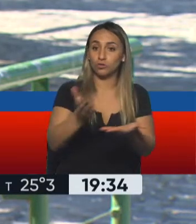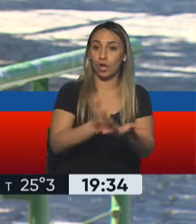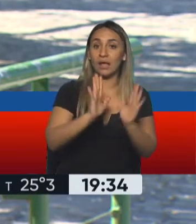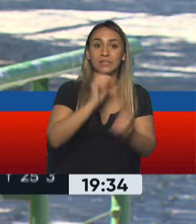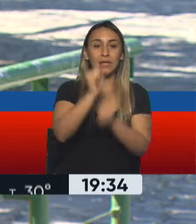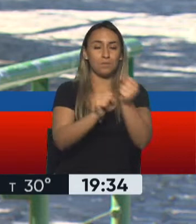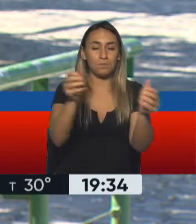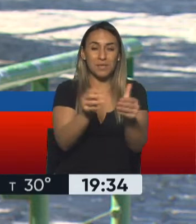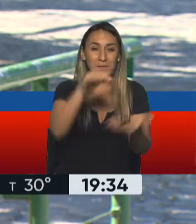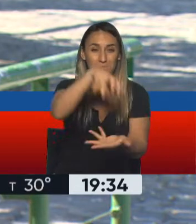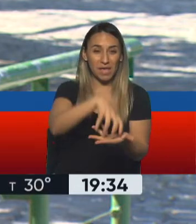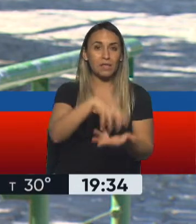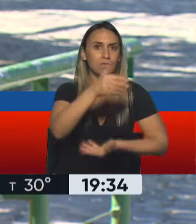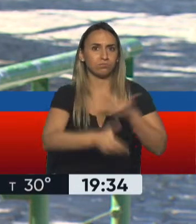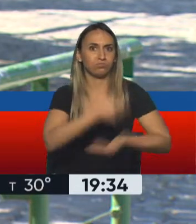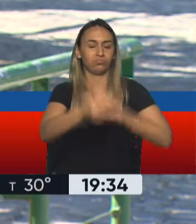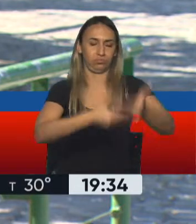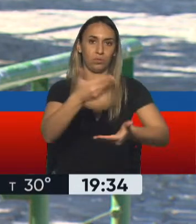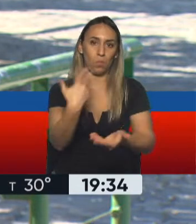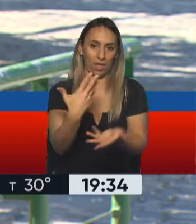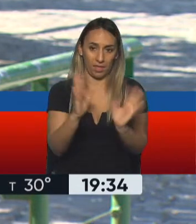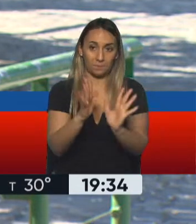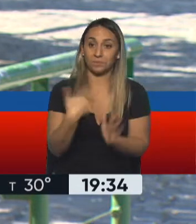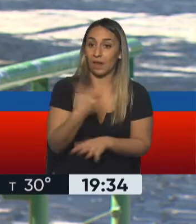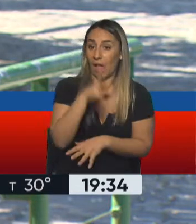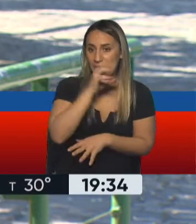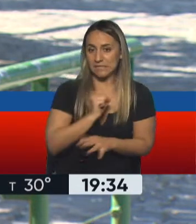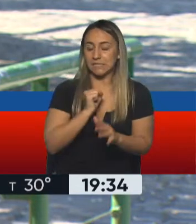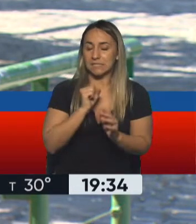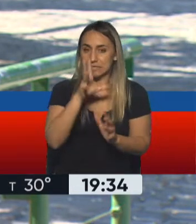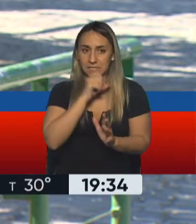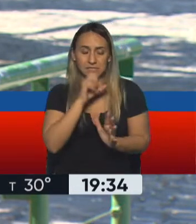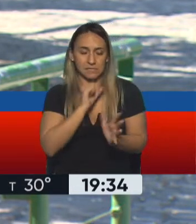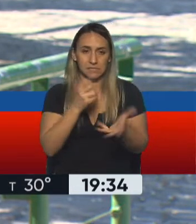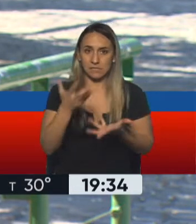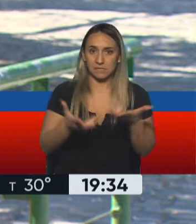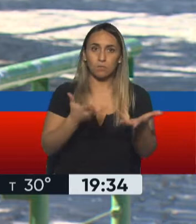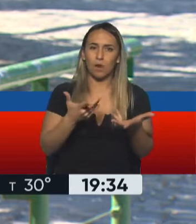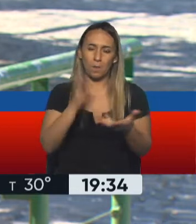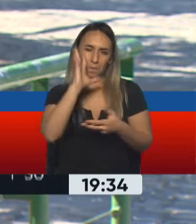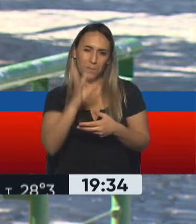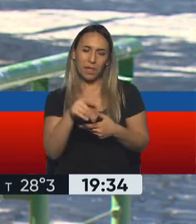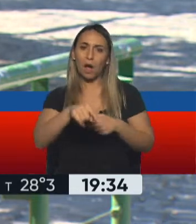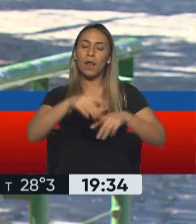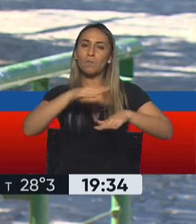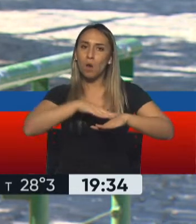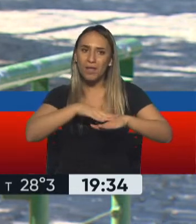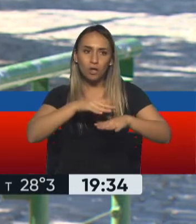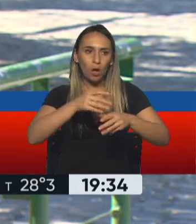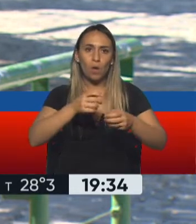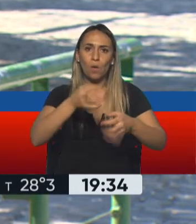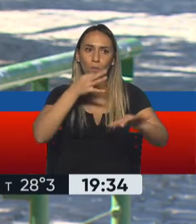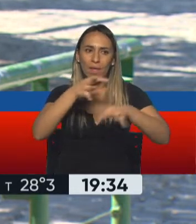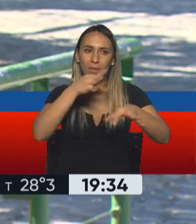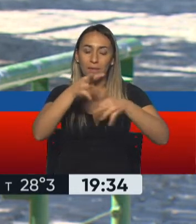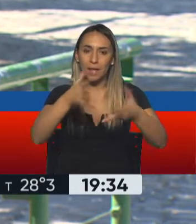saliéramos adelante. Hemos resistido y en este momento notamos que empieza a haber un movimiento de crecimiento en las ventas, como